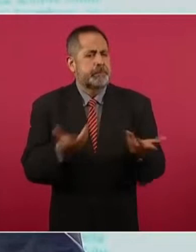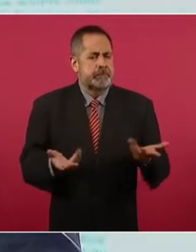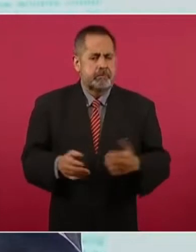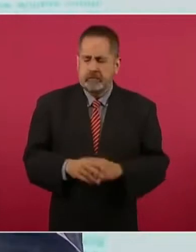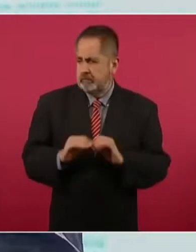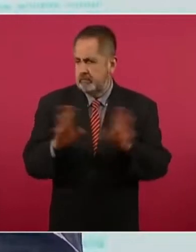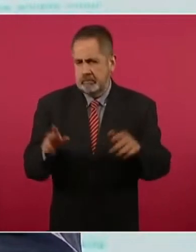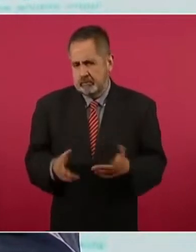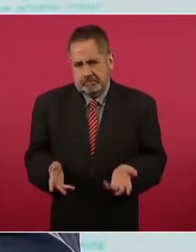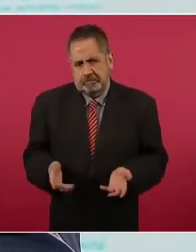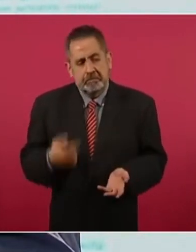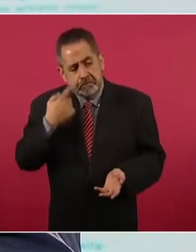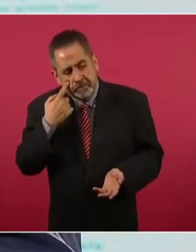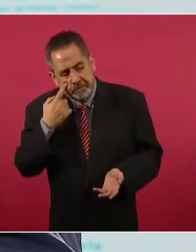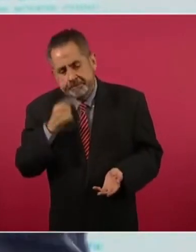Claro,